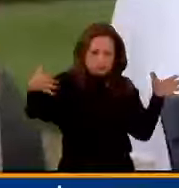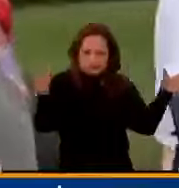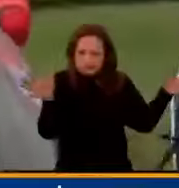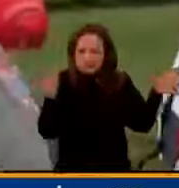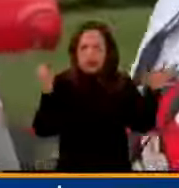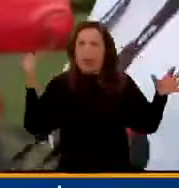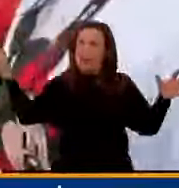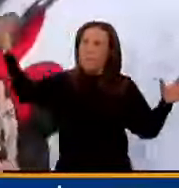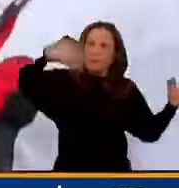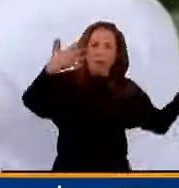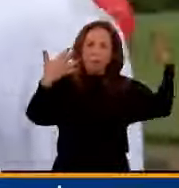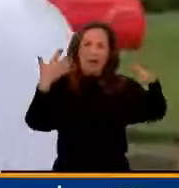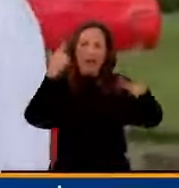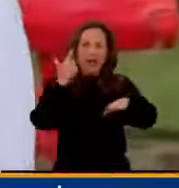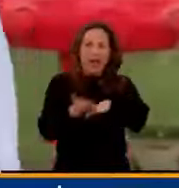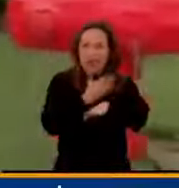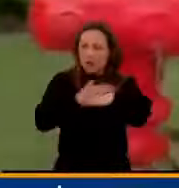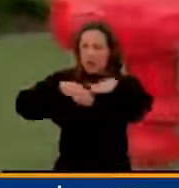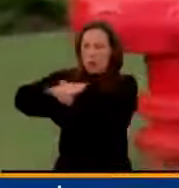casa. Guardamos